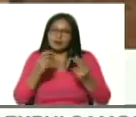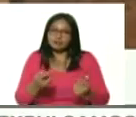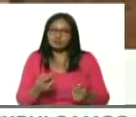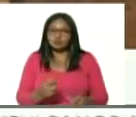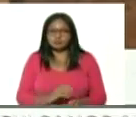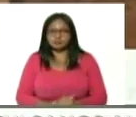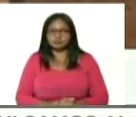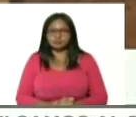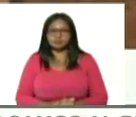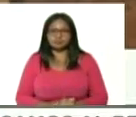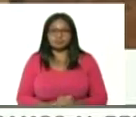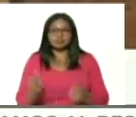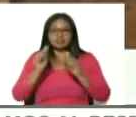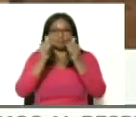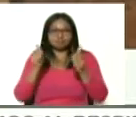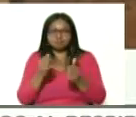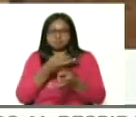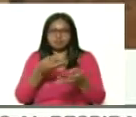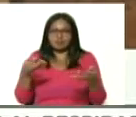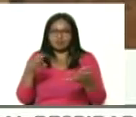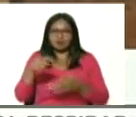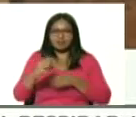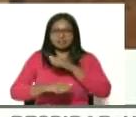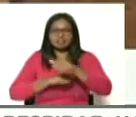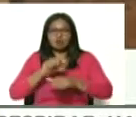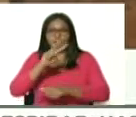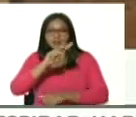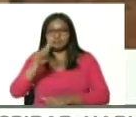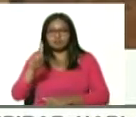Es el sistema perfecto para el siglo XXI.